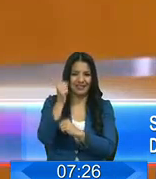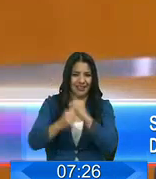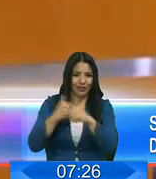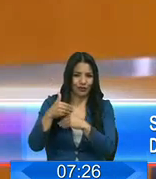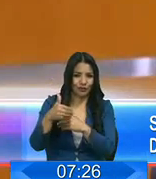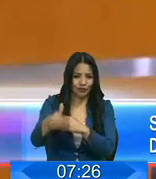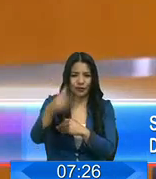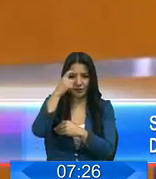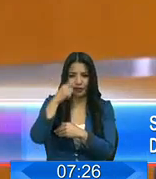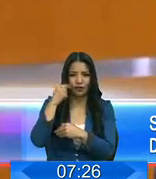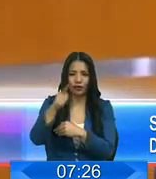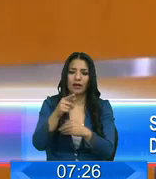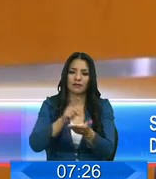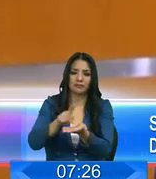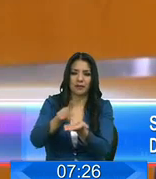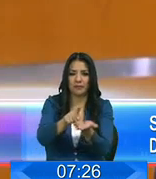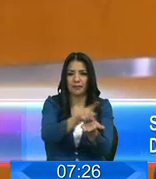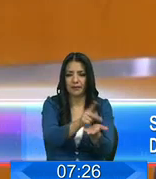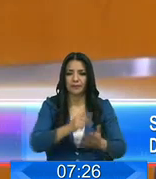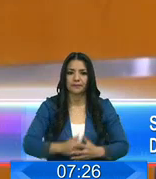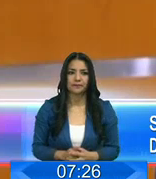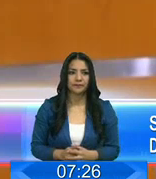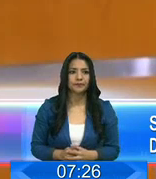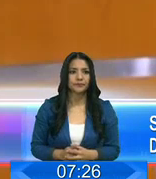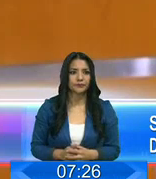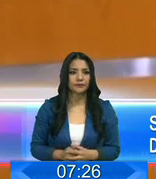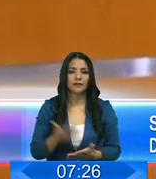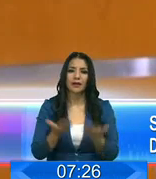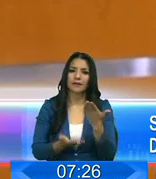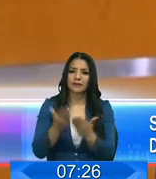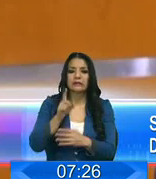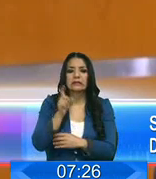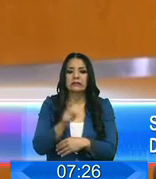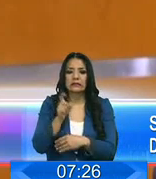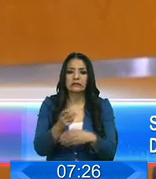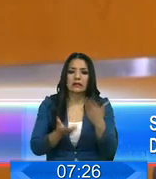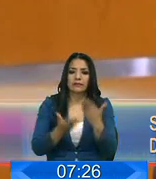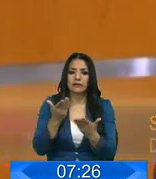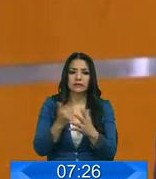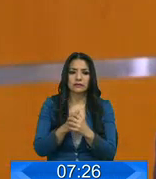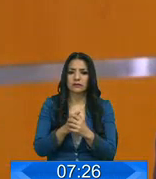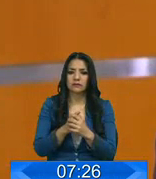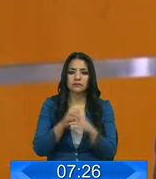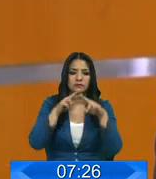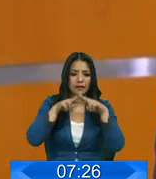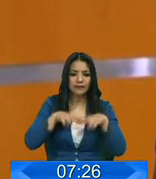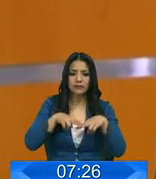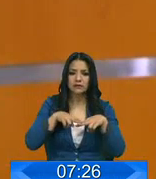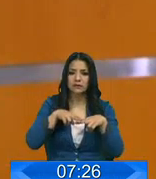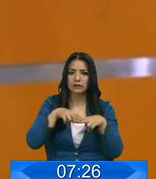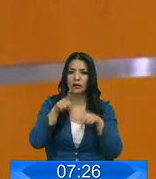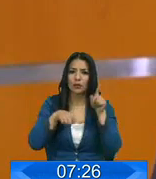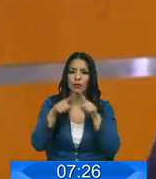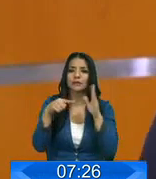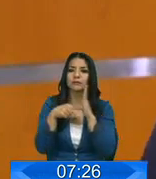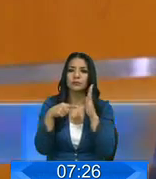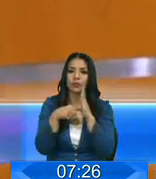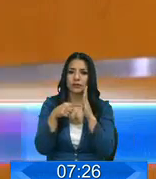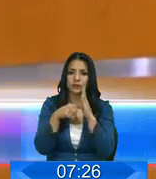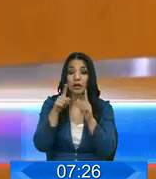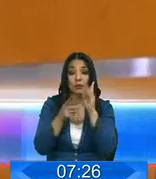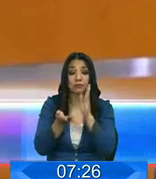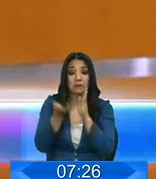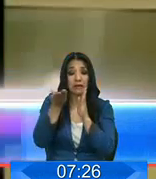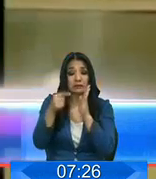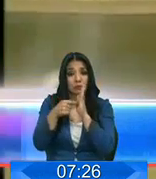se descarta, pero tampoco se asegura que sea necesario tal vez alguna revisión en algunos impuestos, algunos al alza,